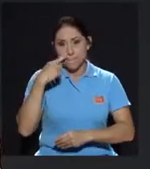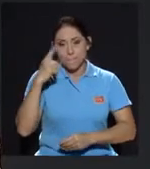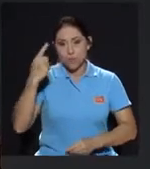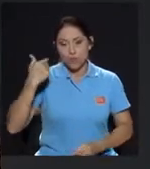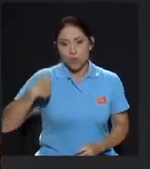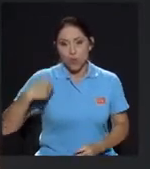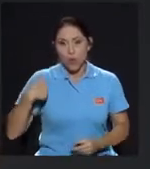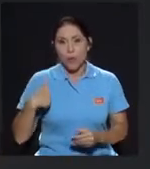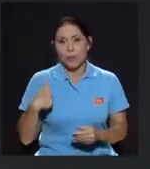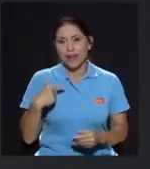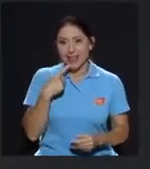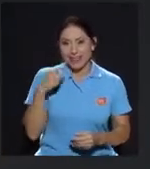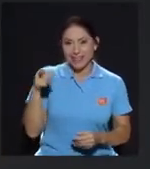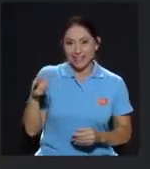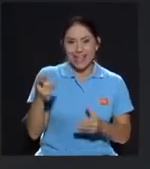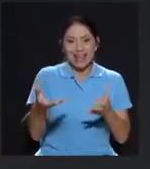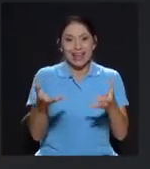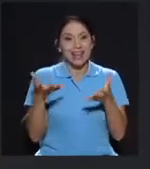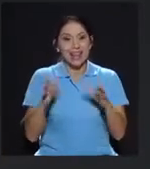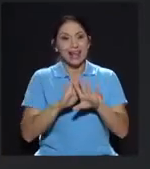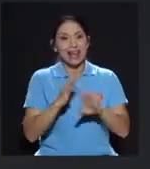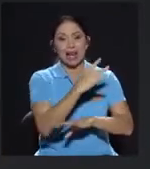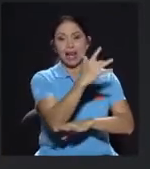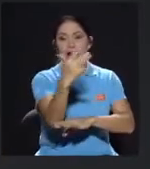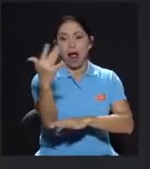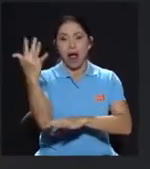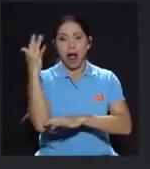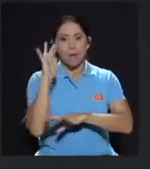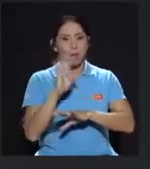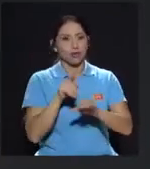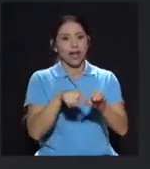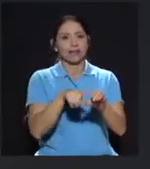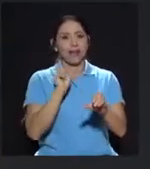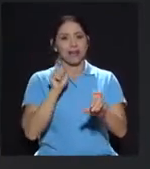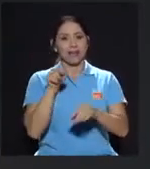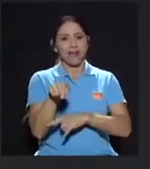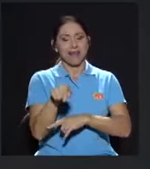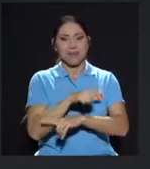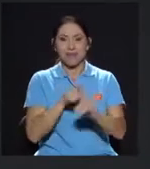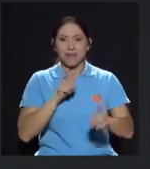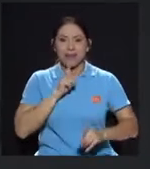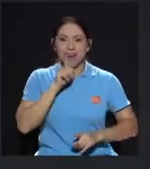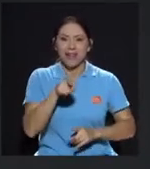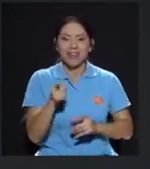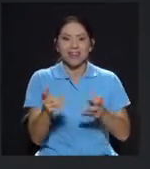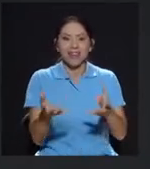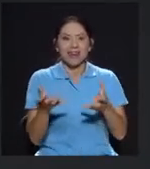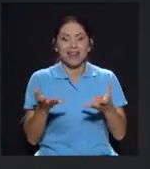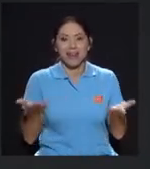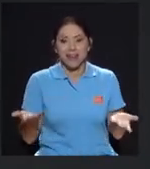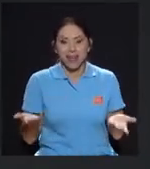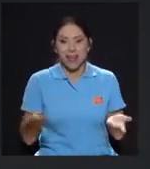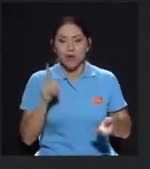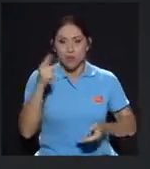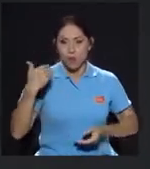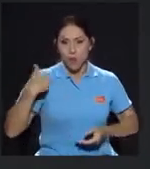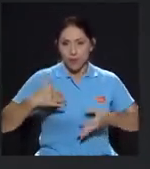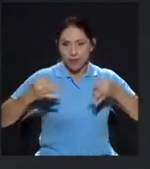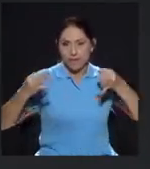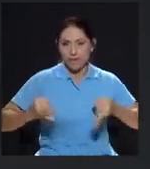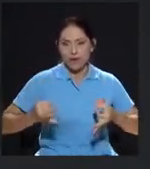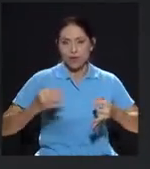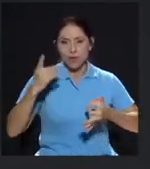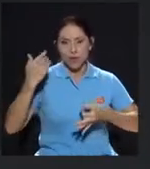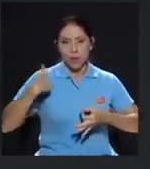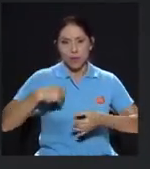él dice que quería salir del campo pero en realidad el propósito era aportar realmente hacer un hombre de bien un hombre de